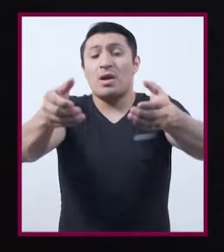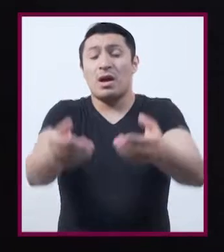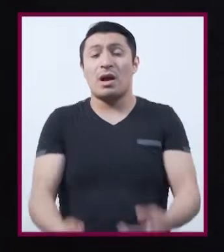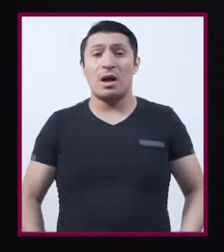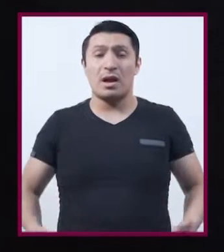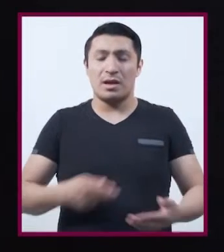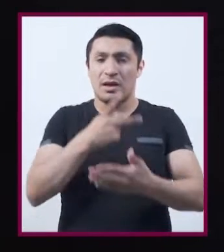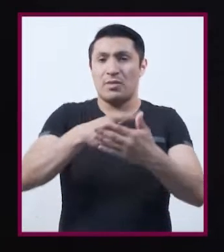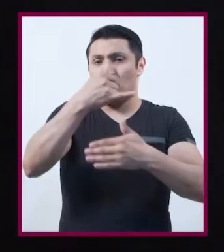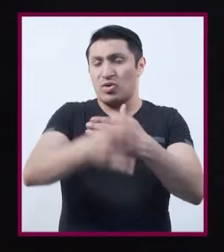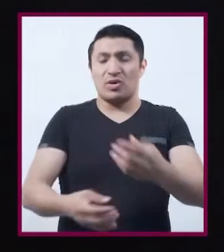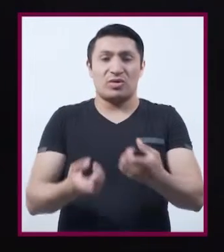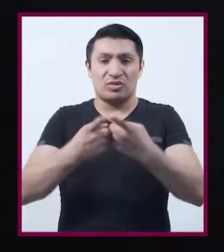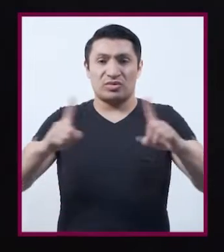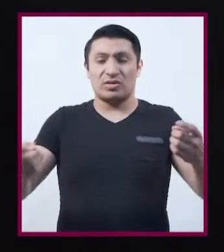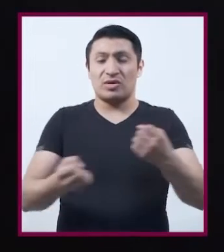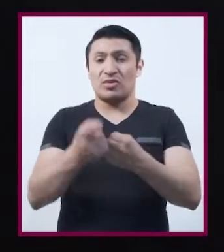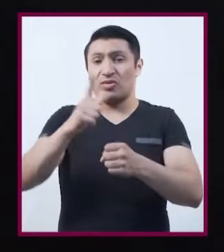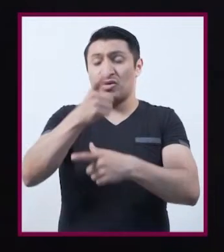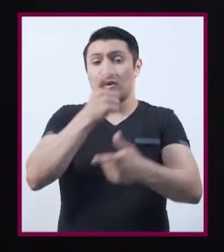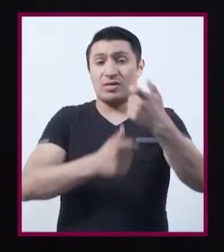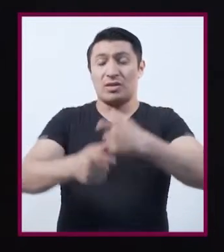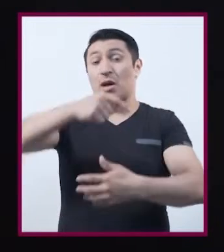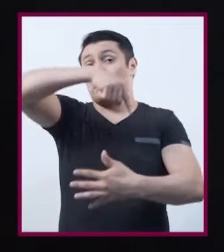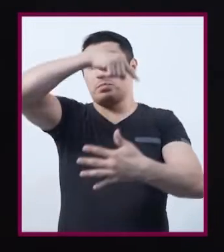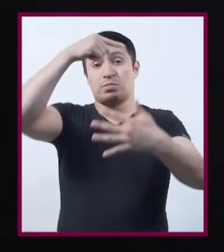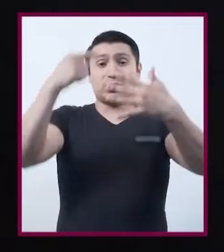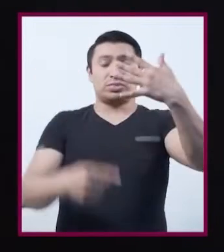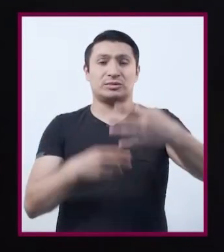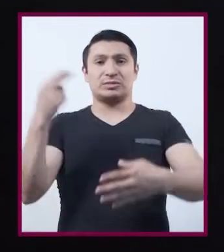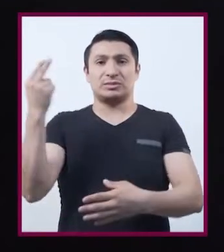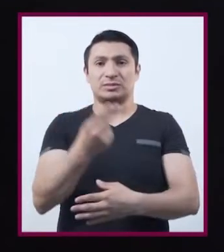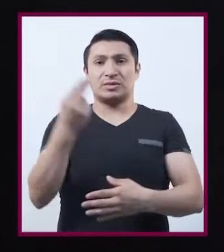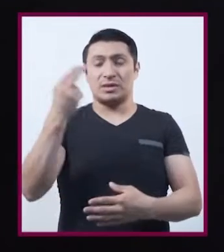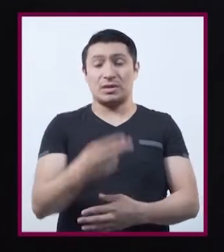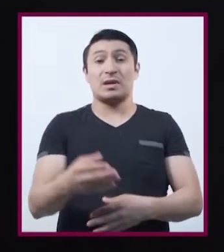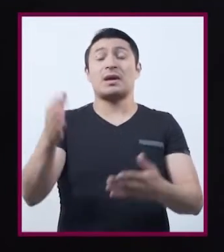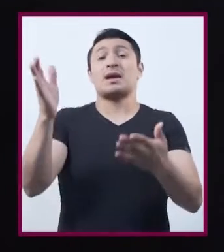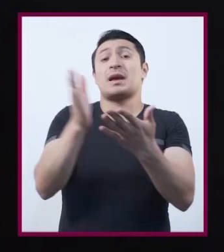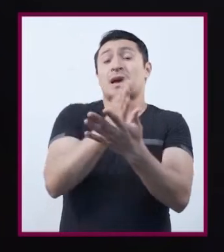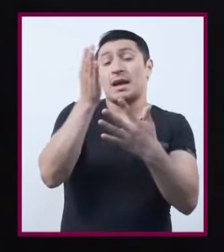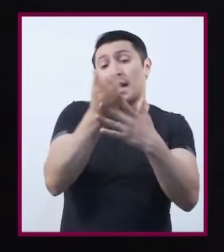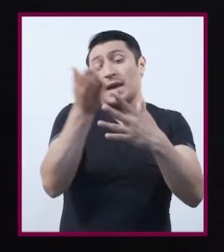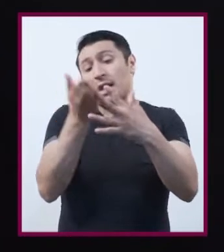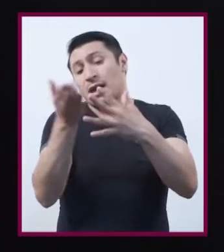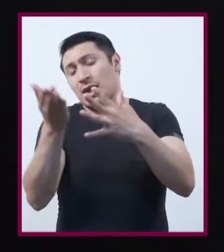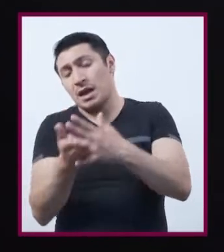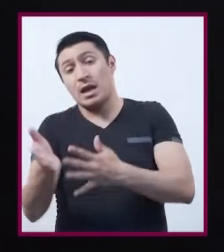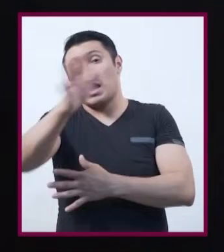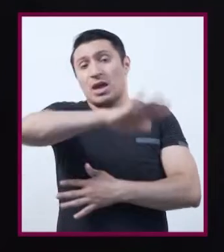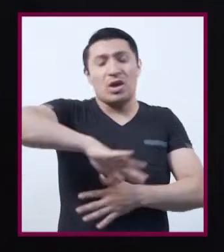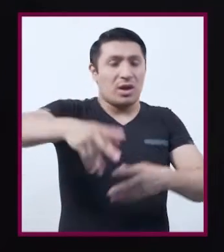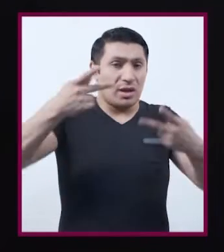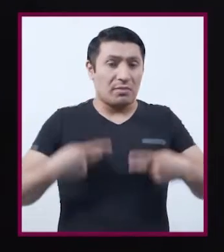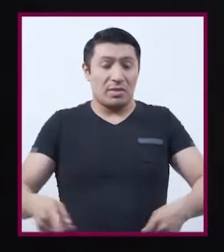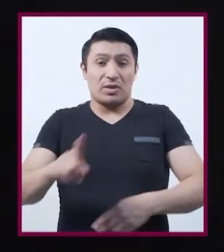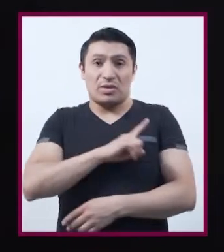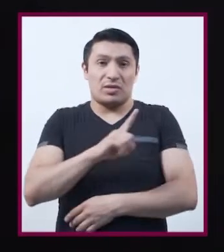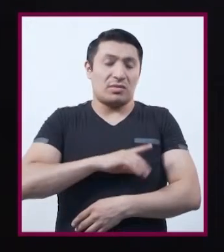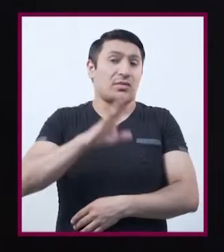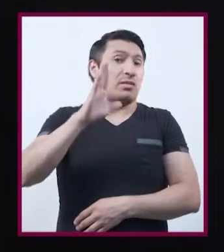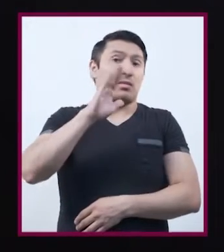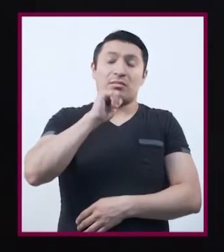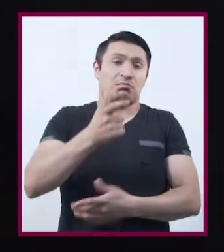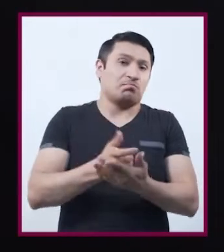implementar programas y proyectos de apoyo al desarrollo social y económico. Y en fin, todas aquellas necesidades que por